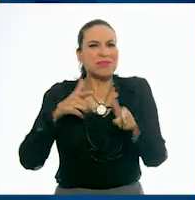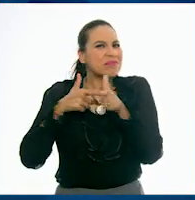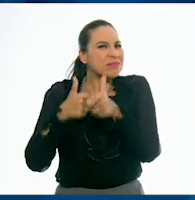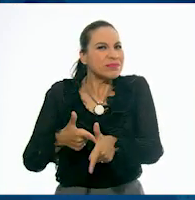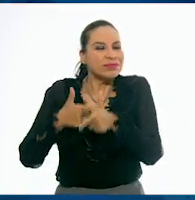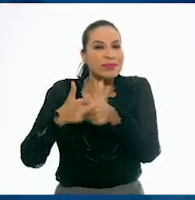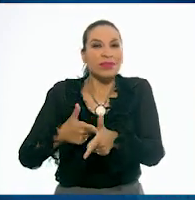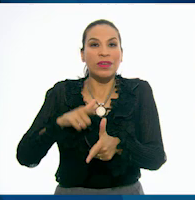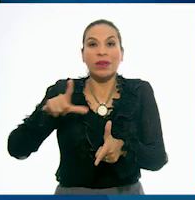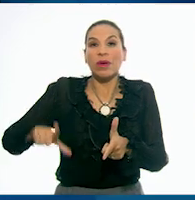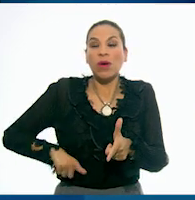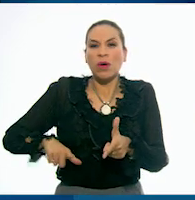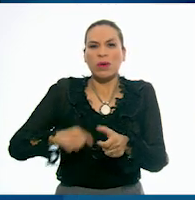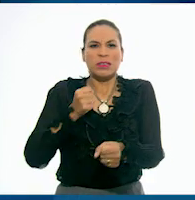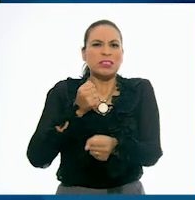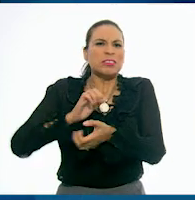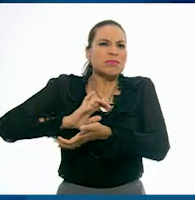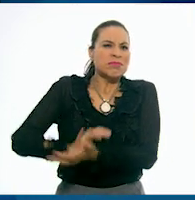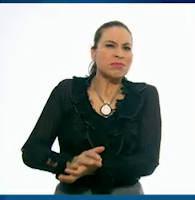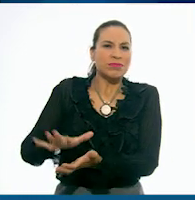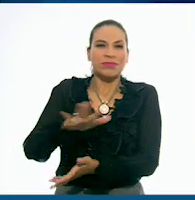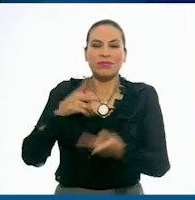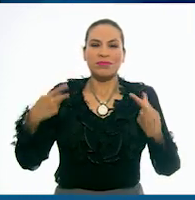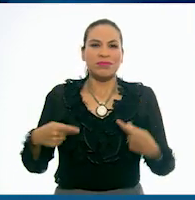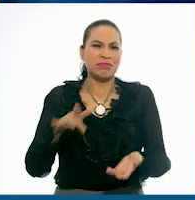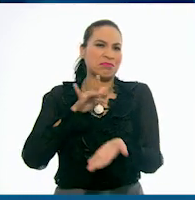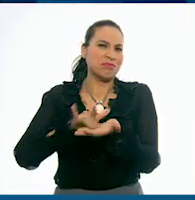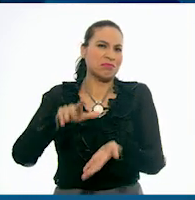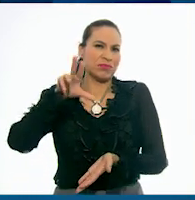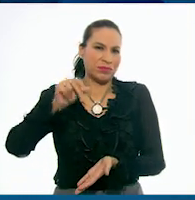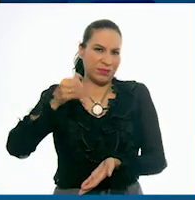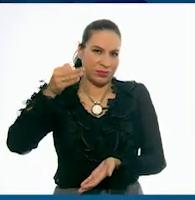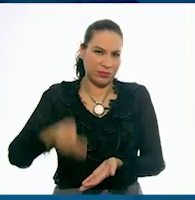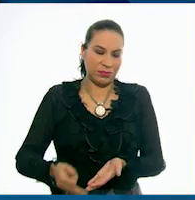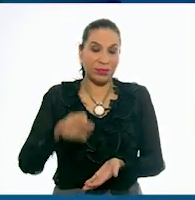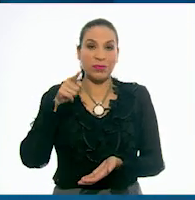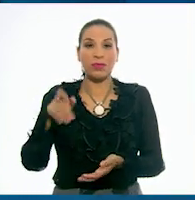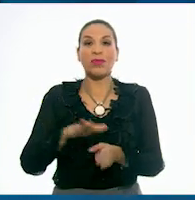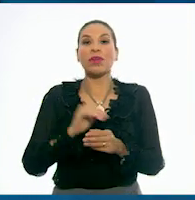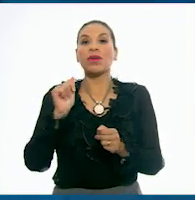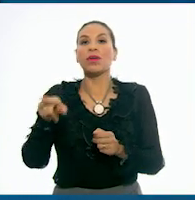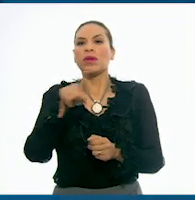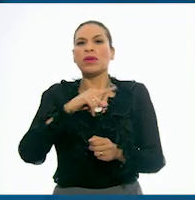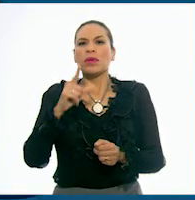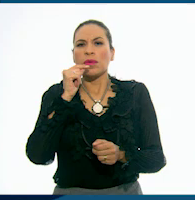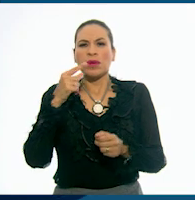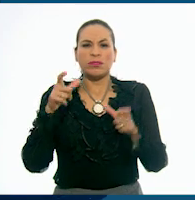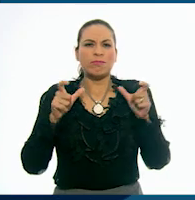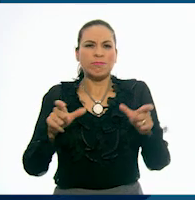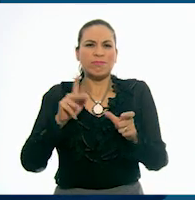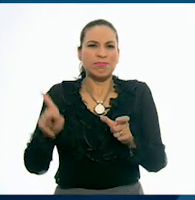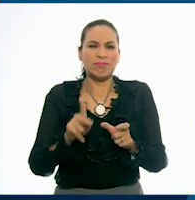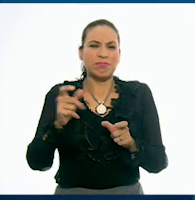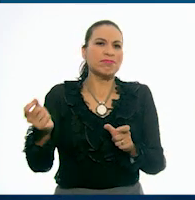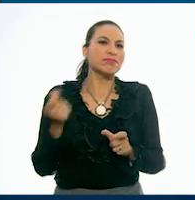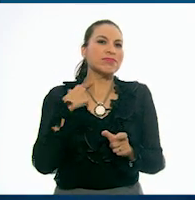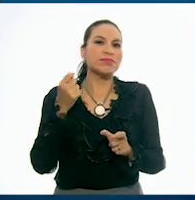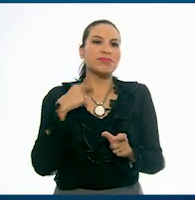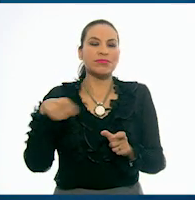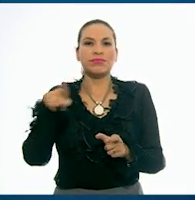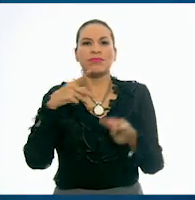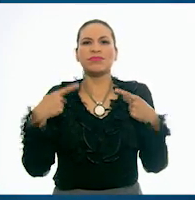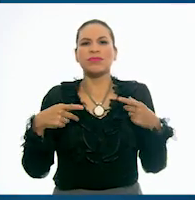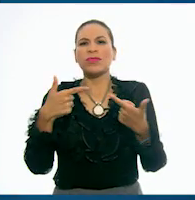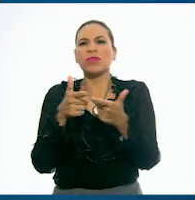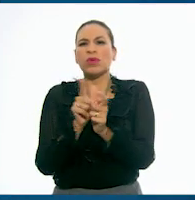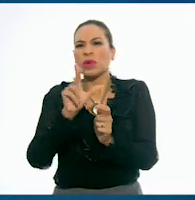el poder y reprimía violentamente a quienes no lo apoyaban. Su policía rural era famosa por ejecutar a los presuntos